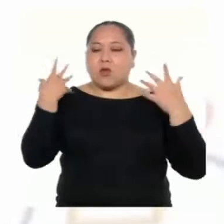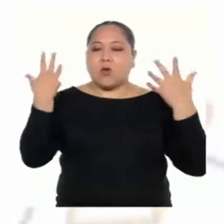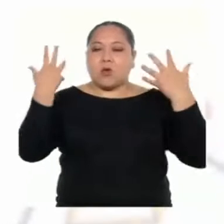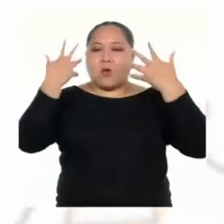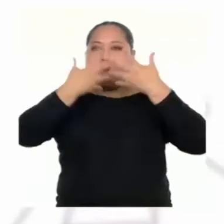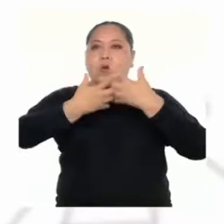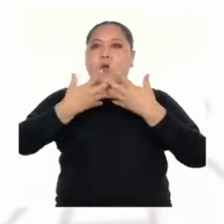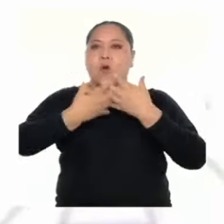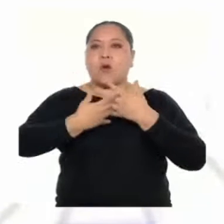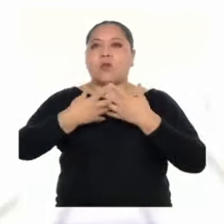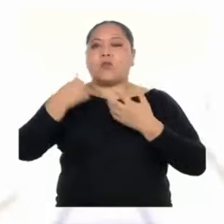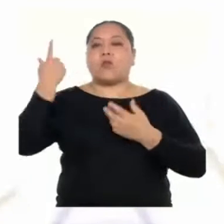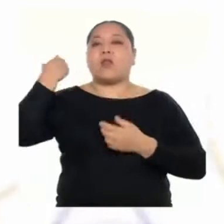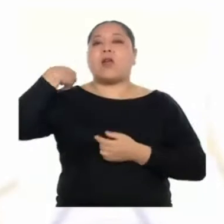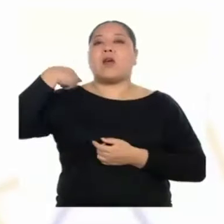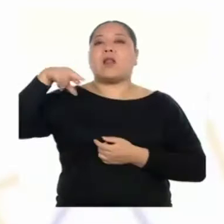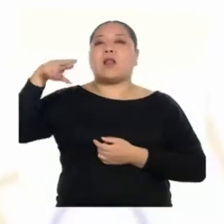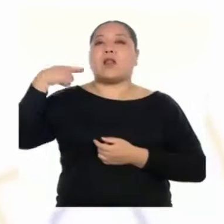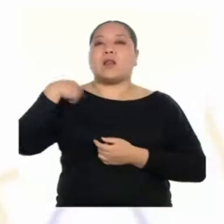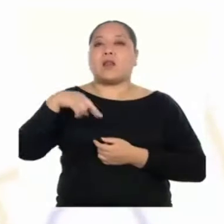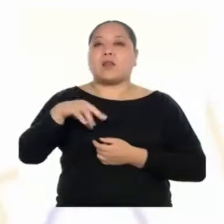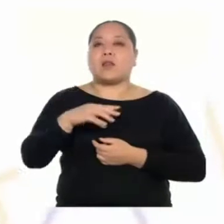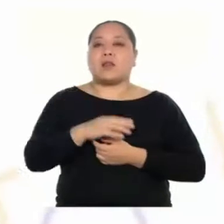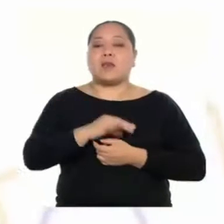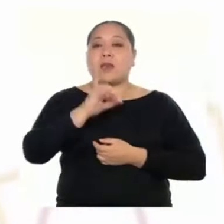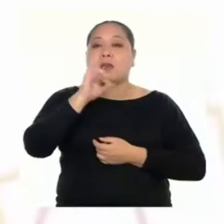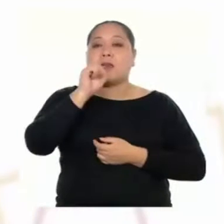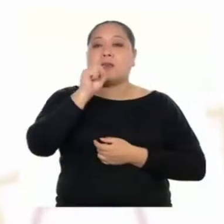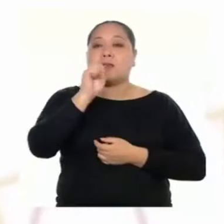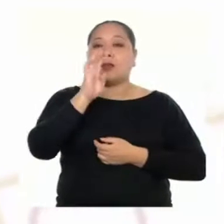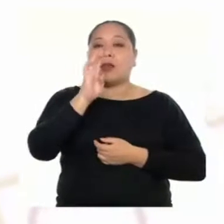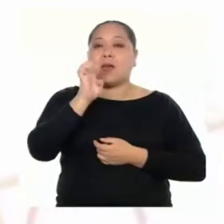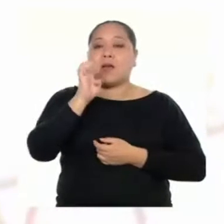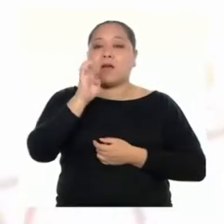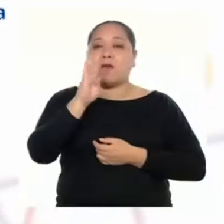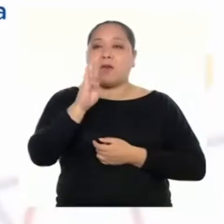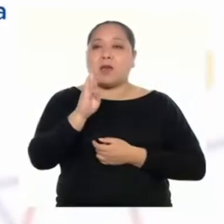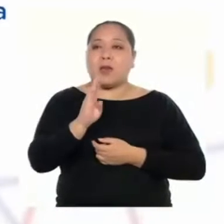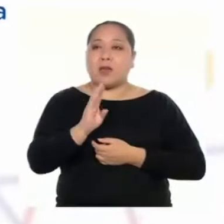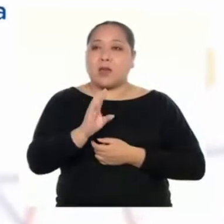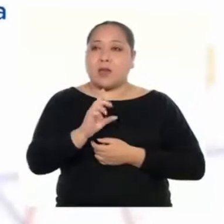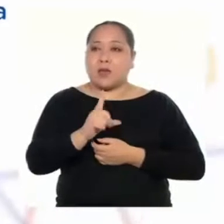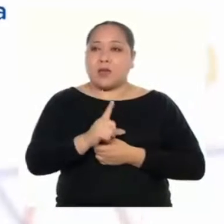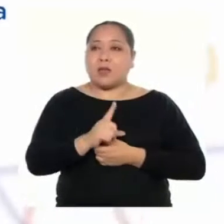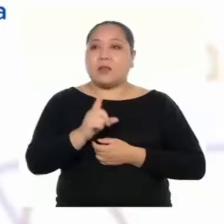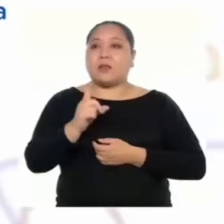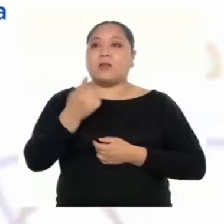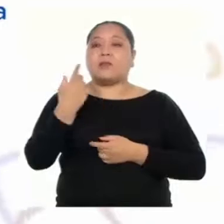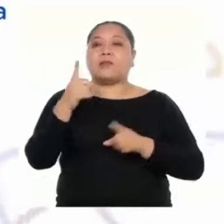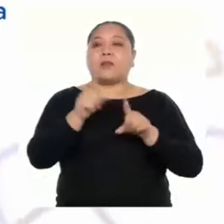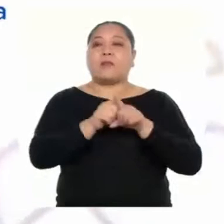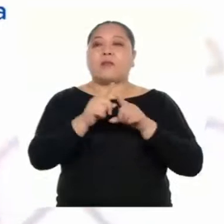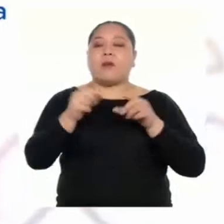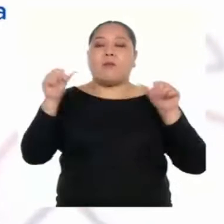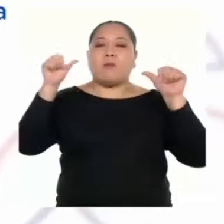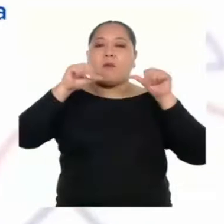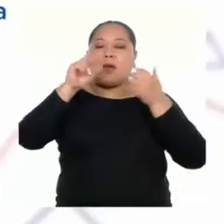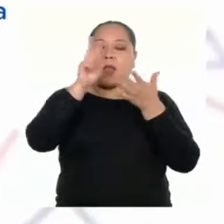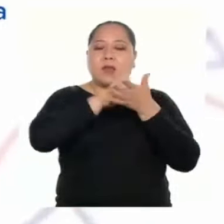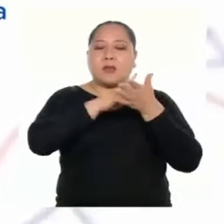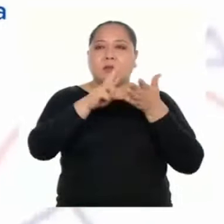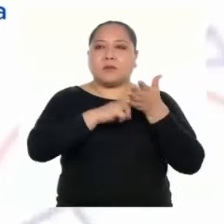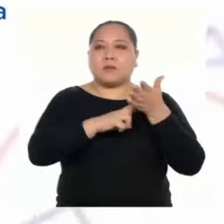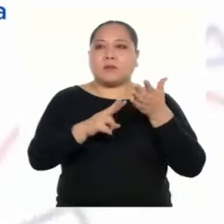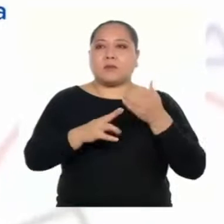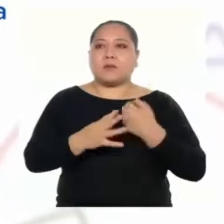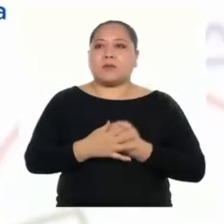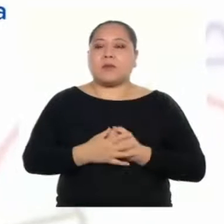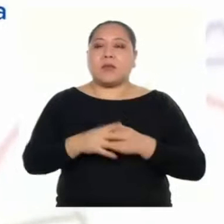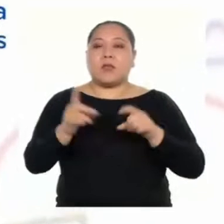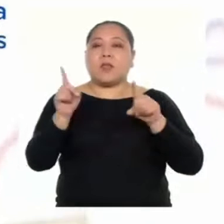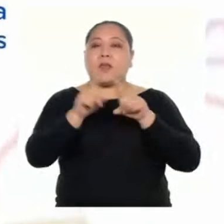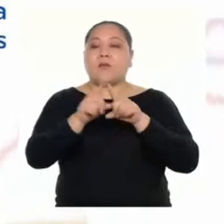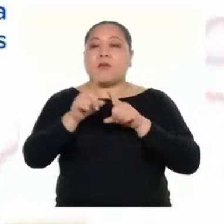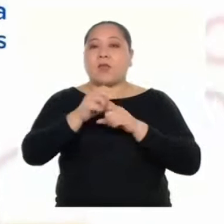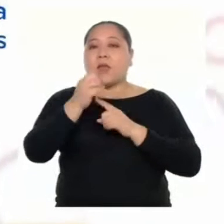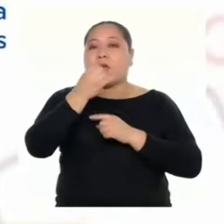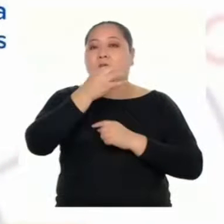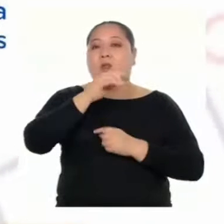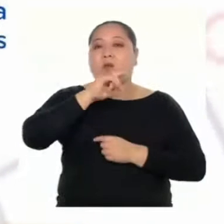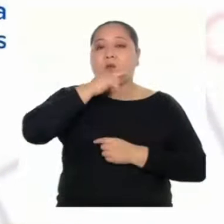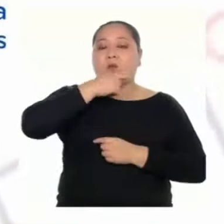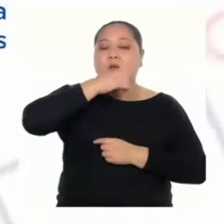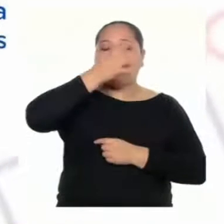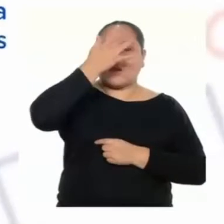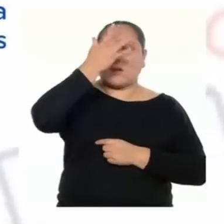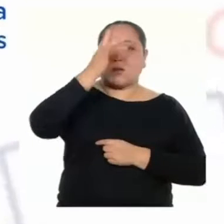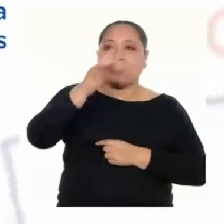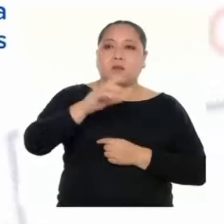el dogma religioso. Y doña Isabel de Orbea, escritora denunciada por sus malas lecturas. Incluso algunas